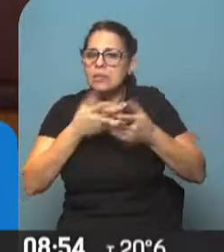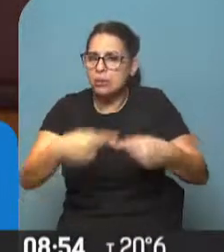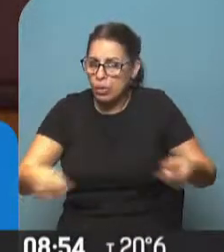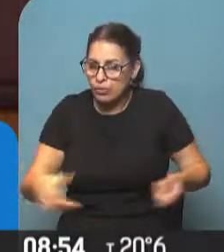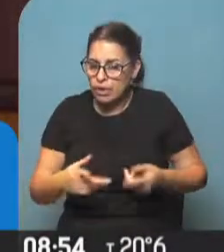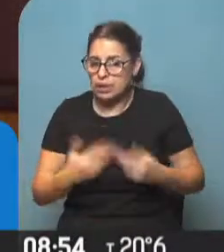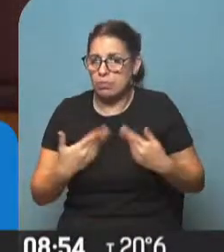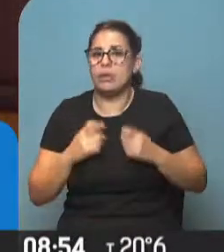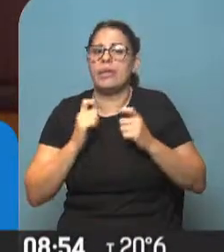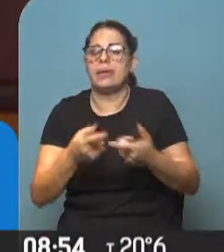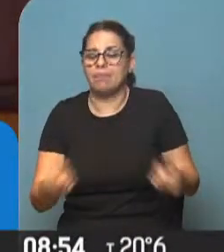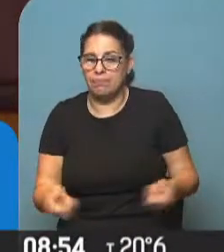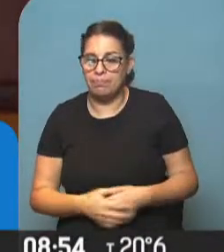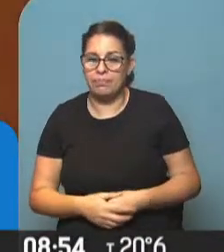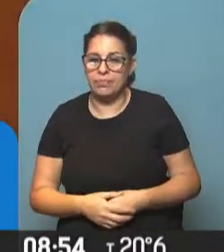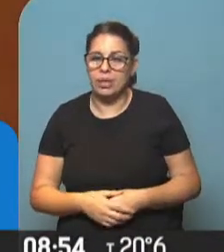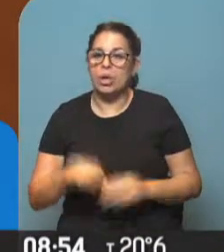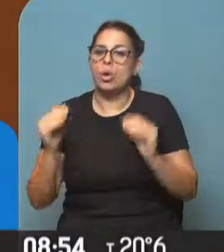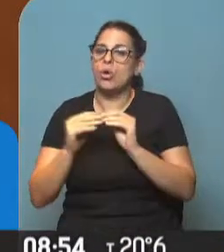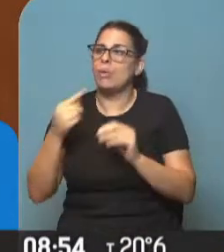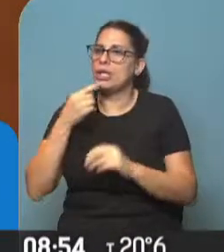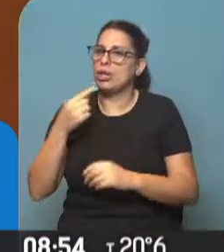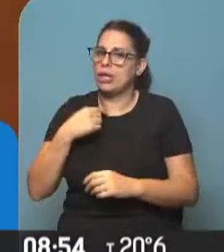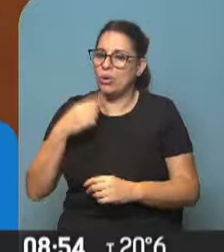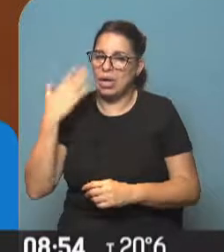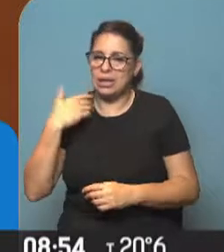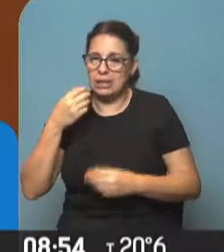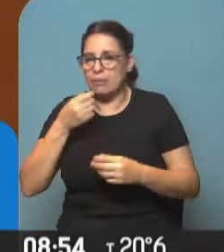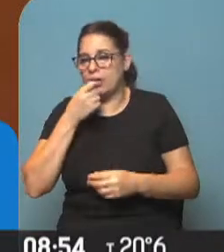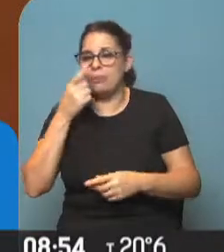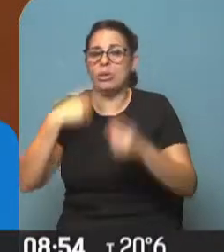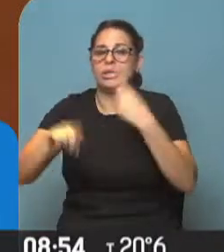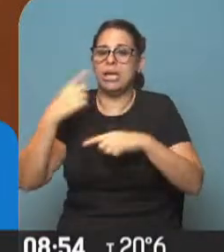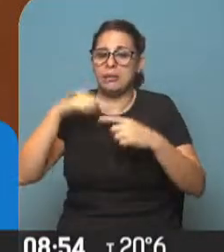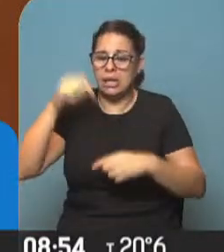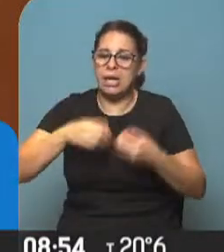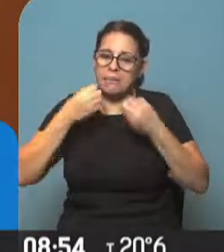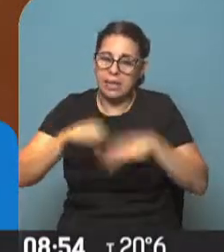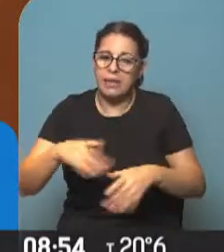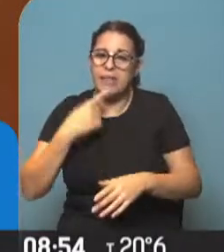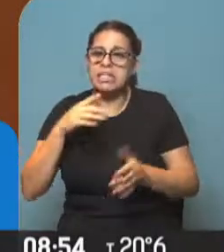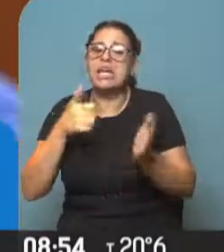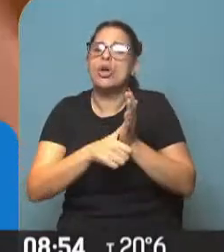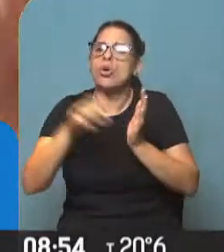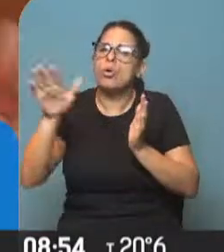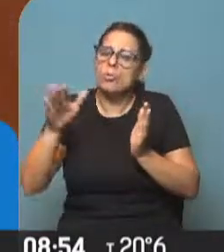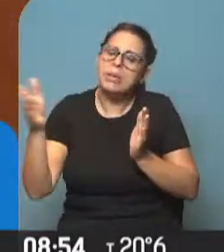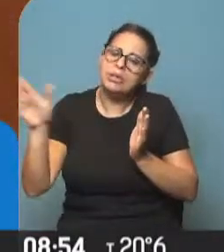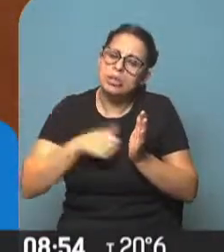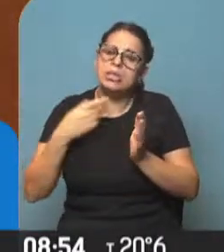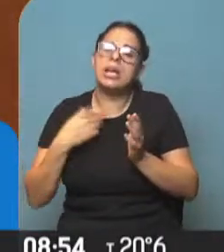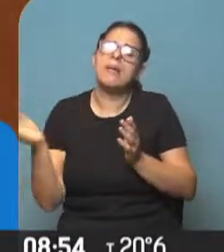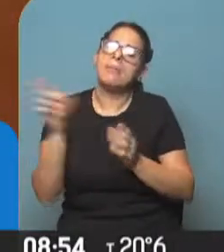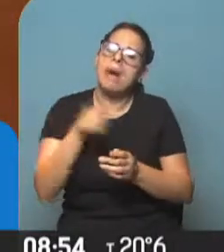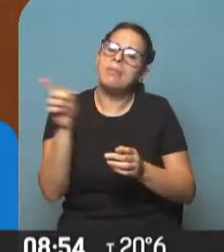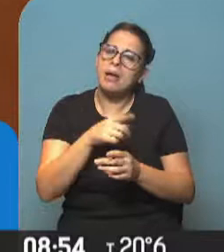podría proveer a otras de cambio se me dijo no es que les perdimos viste cuando vas a hacer un trámite en la ciudad bueno traiga documento que nunca te alcanza tener que volver varias veces que